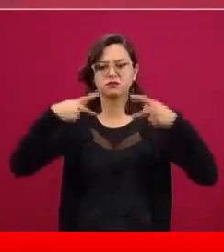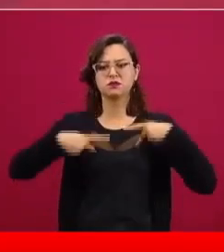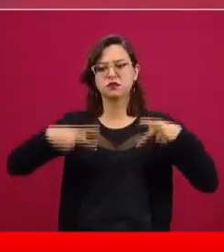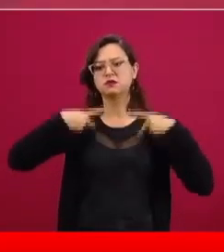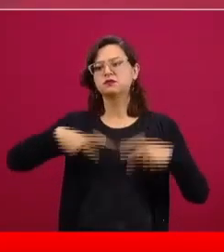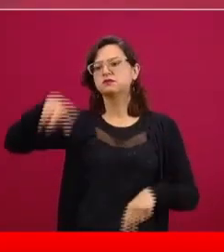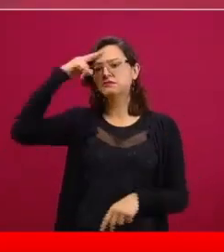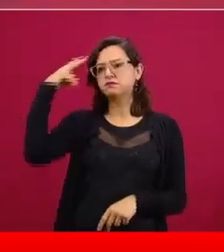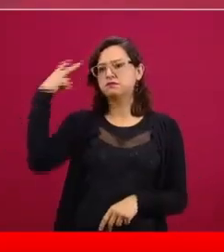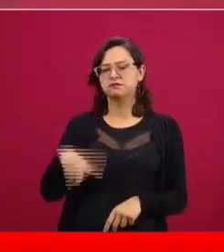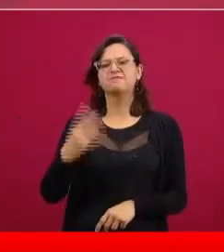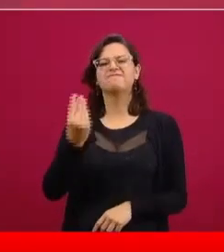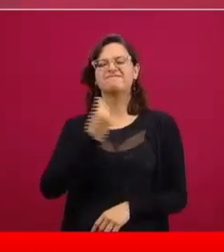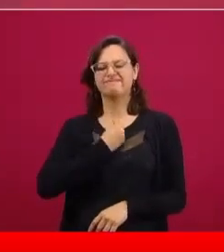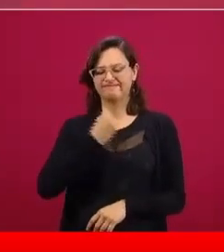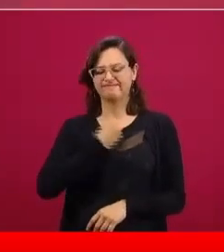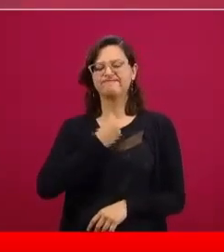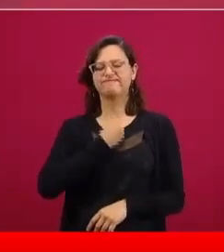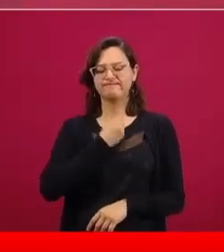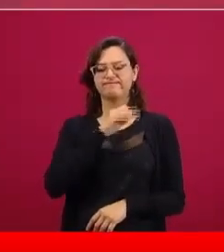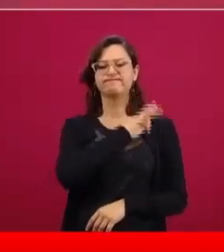enfrentar esta crisis.